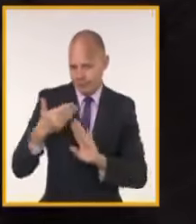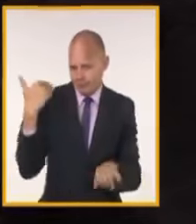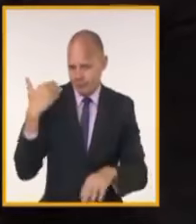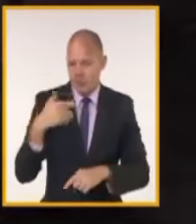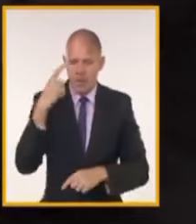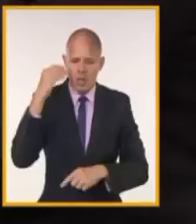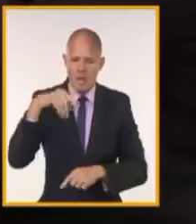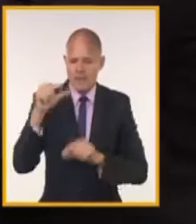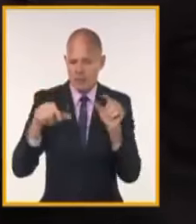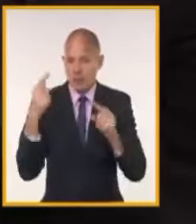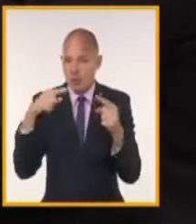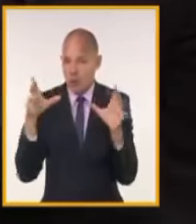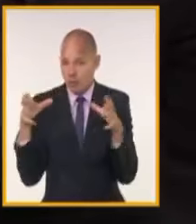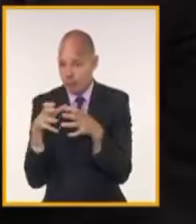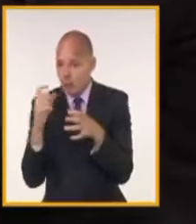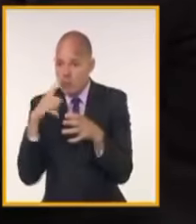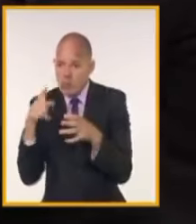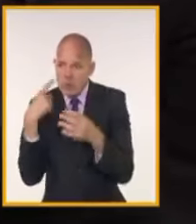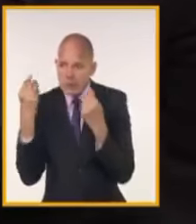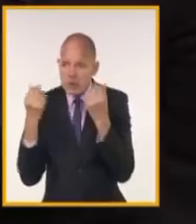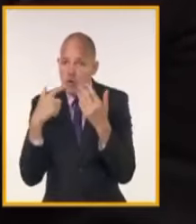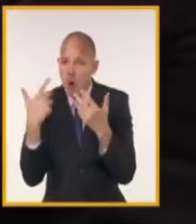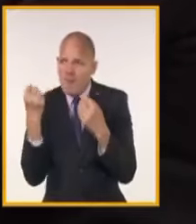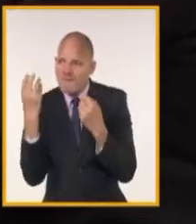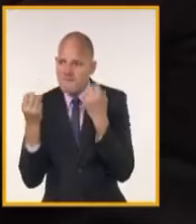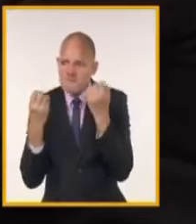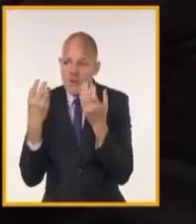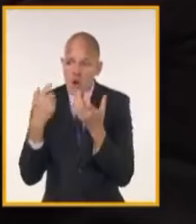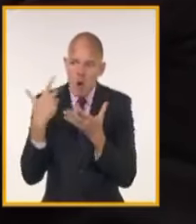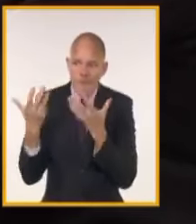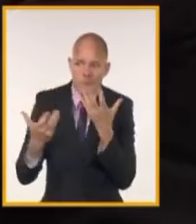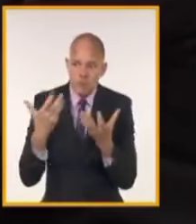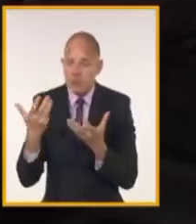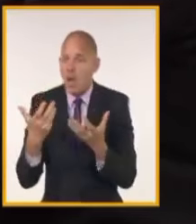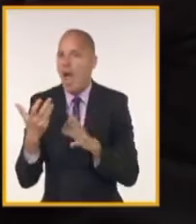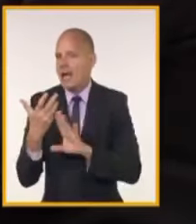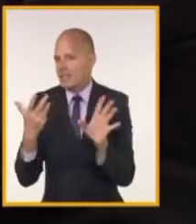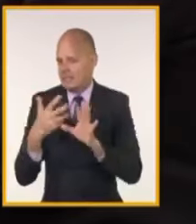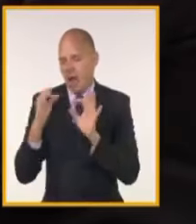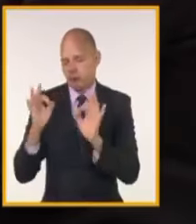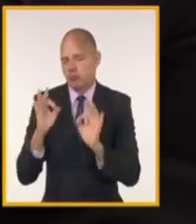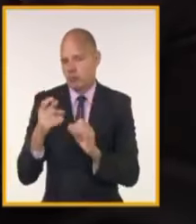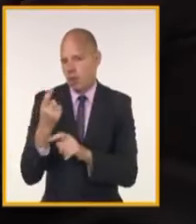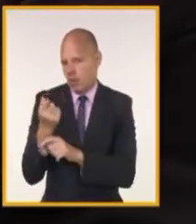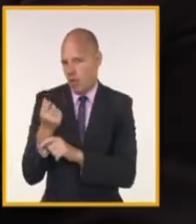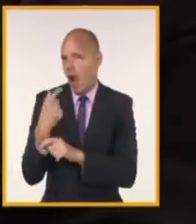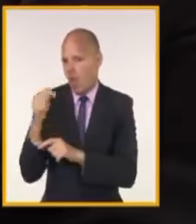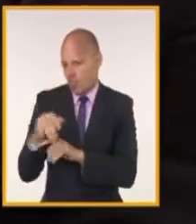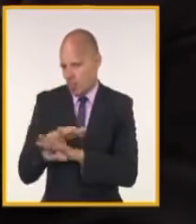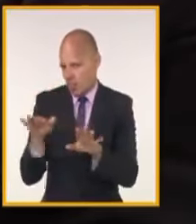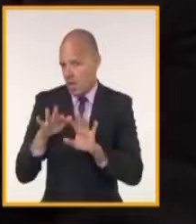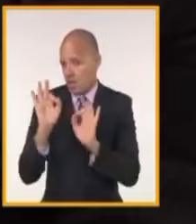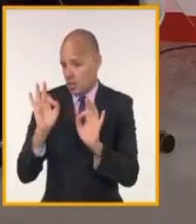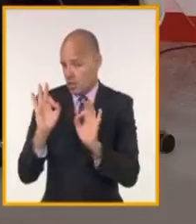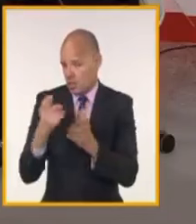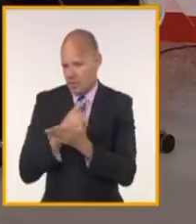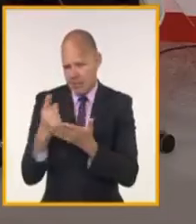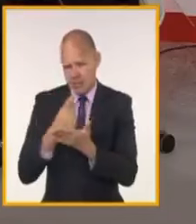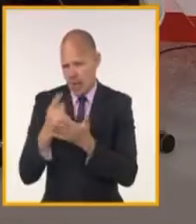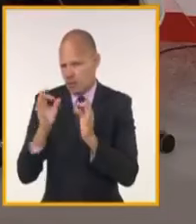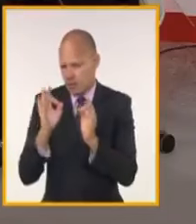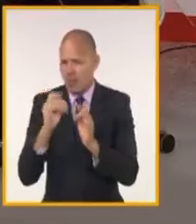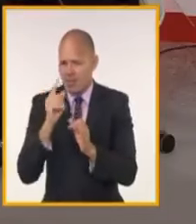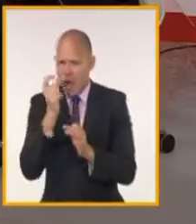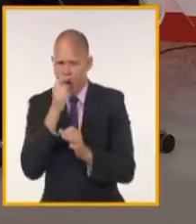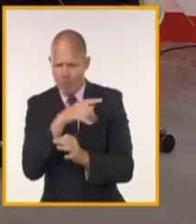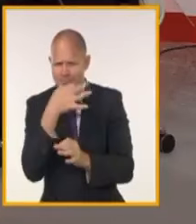estrategia y salió una solución donde está el financiamiento seguro y están llegando todas las seman están llegando bueno rosel va a explicar eso